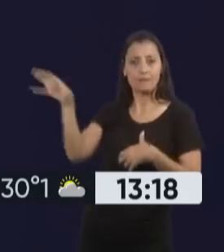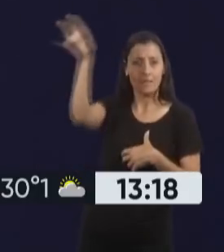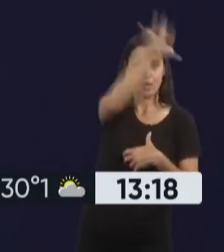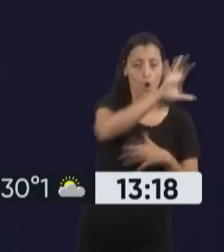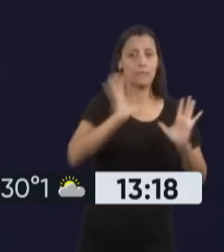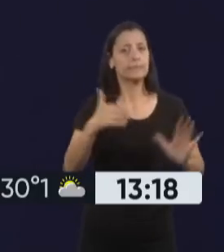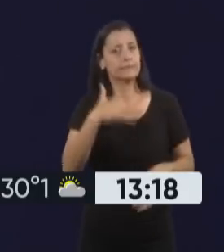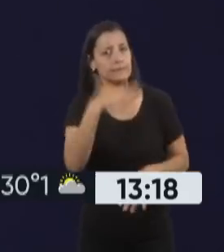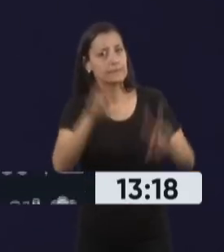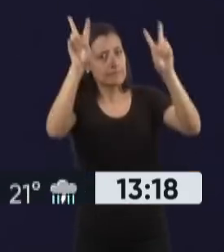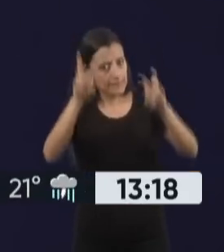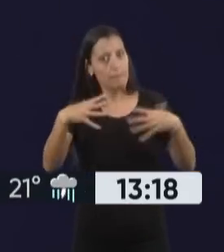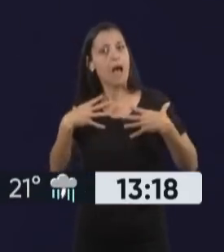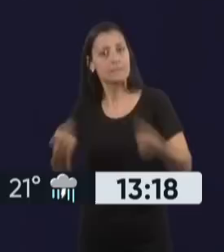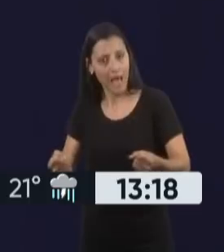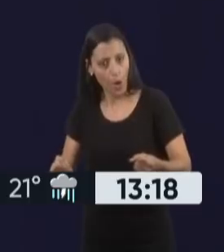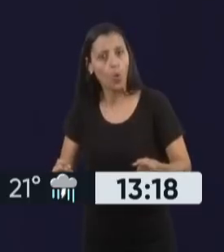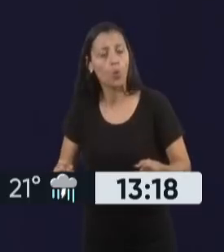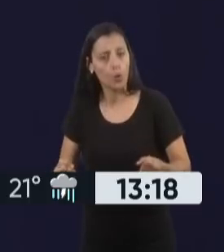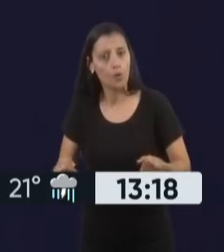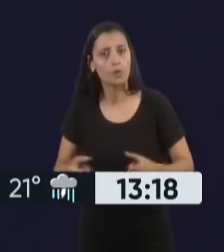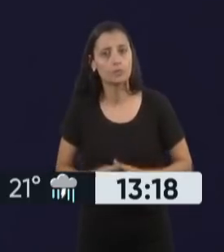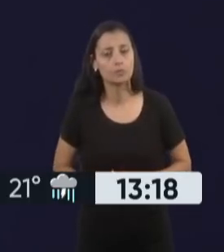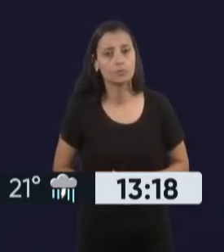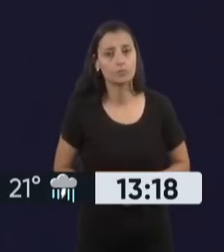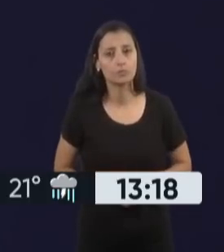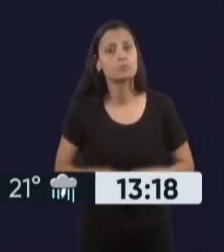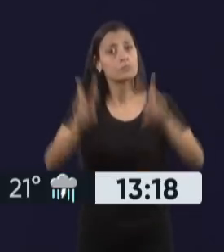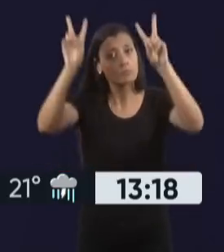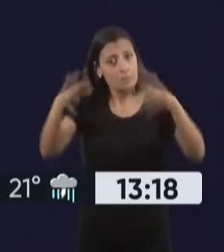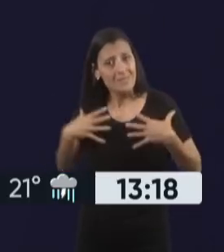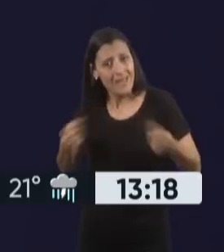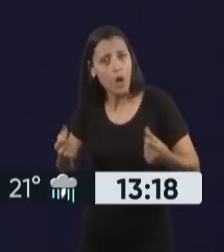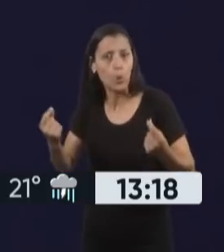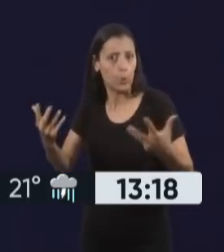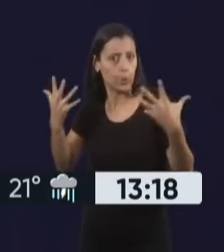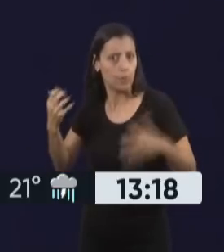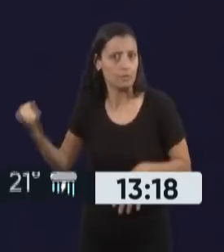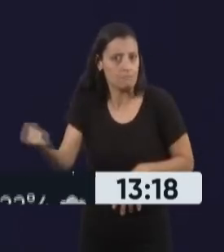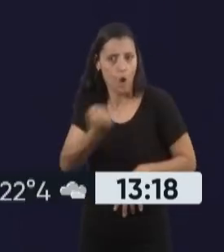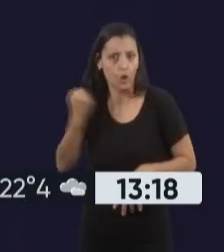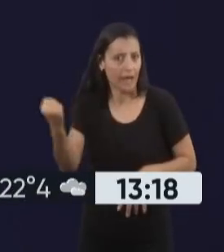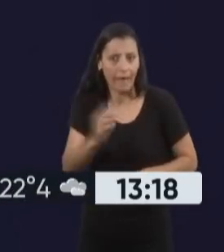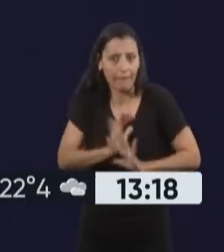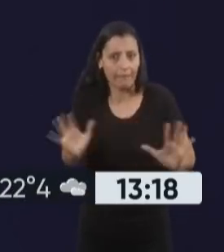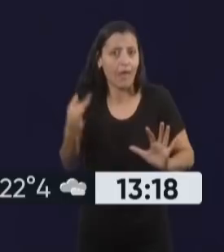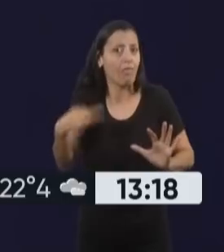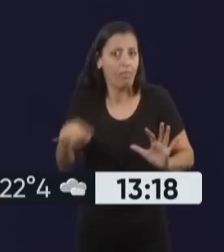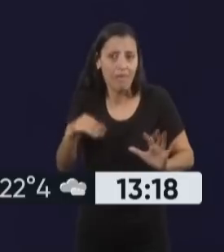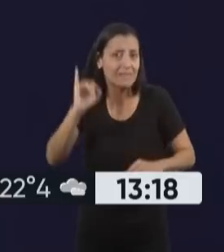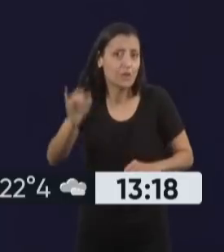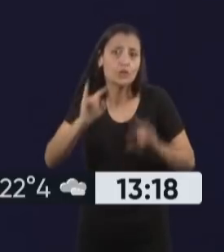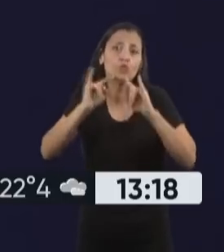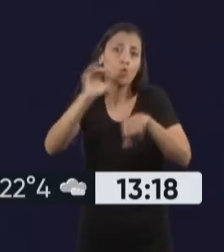por supuesto, la salud como un valor que deben aportarlo las